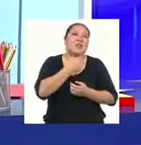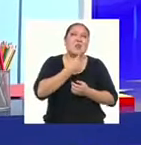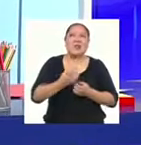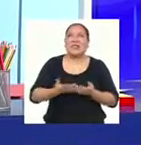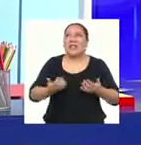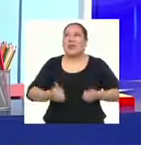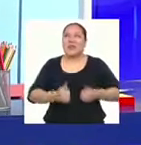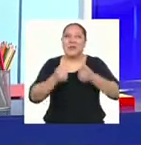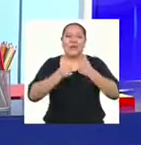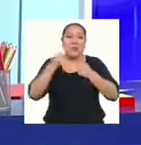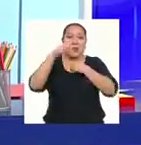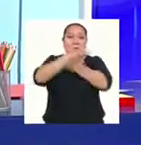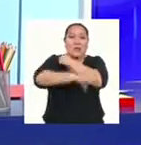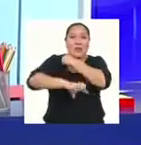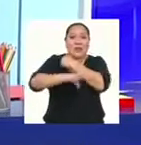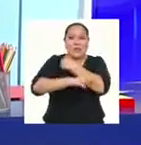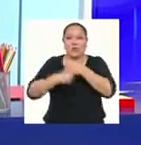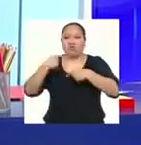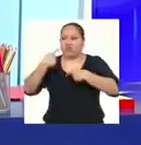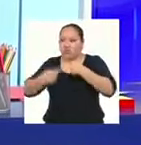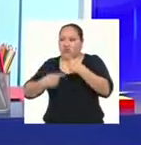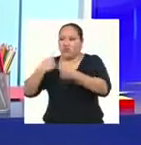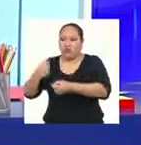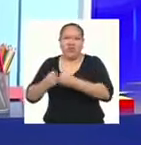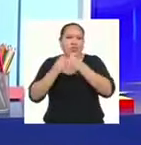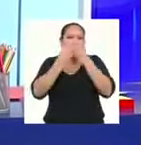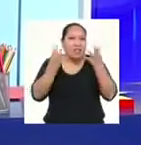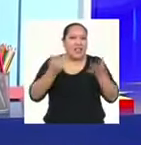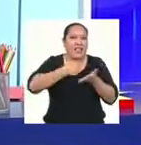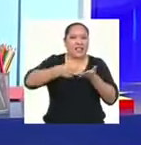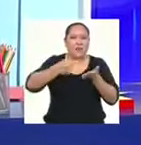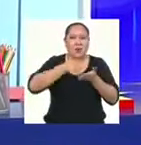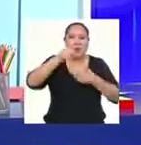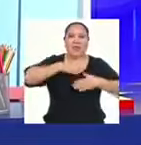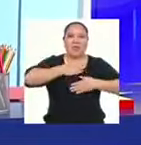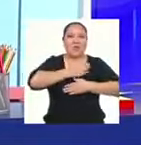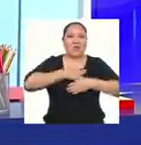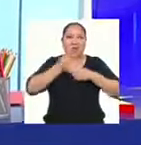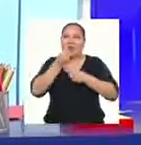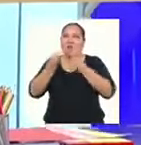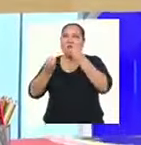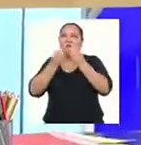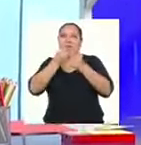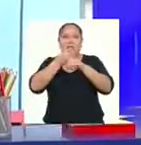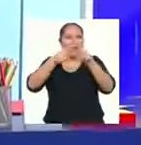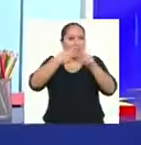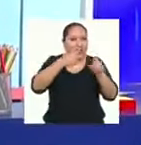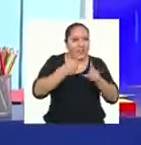vivir en un país donde cada día de la semana pueden disfrutar de un plato distinto?